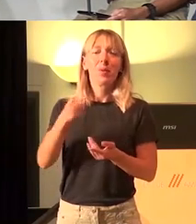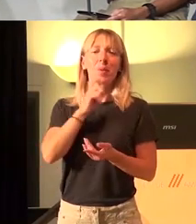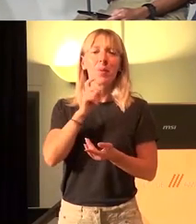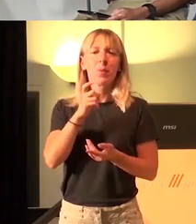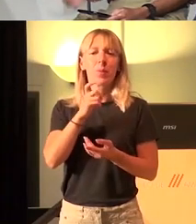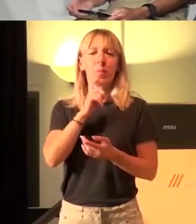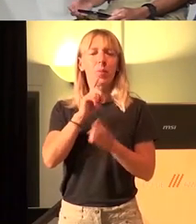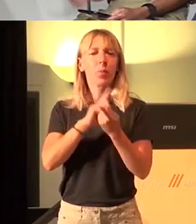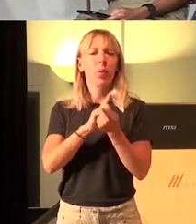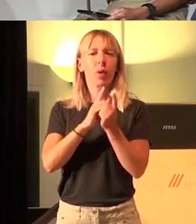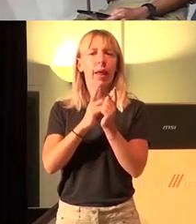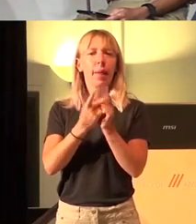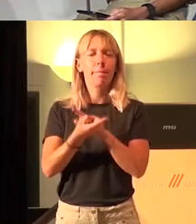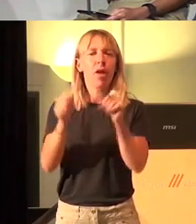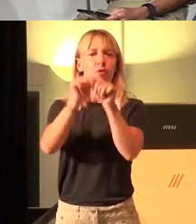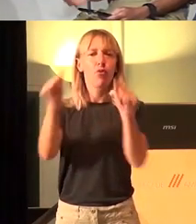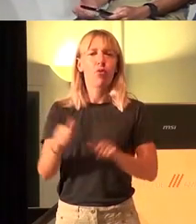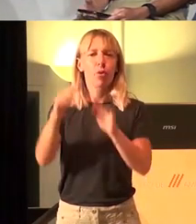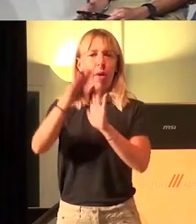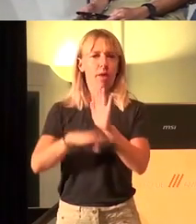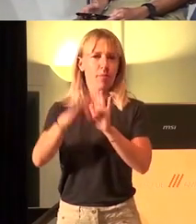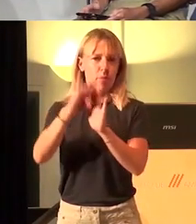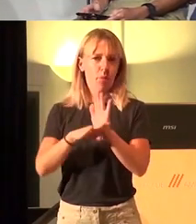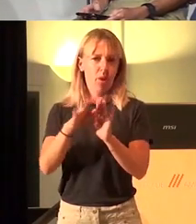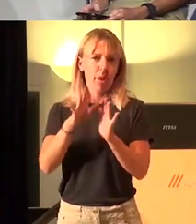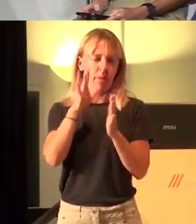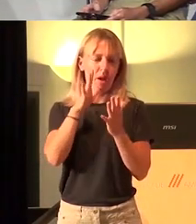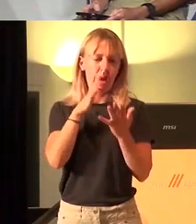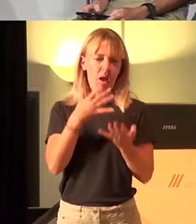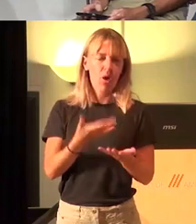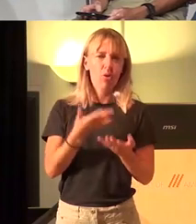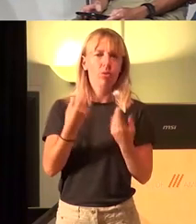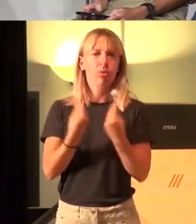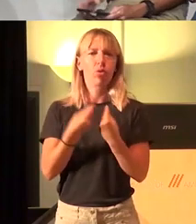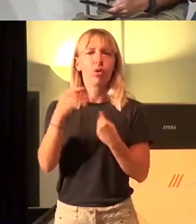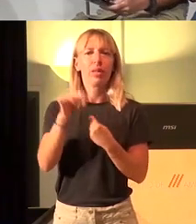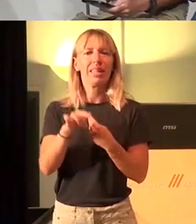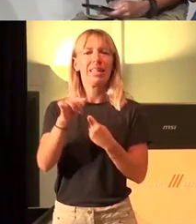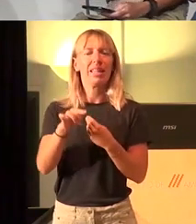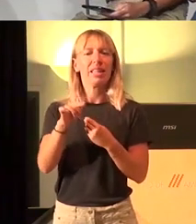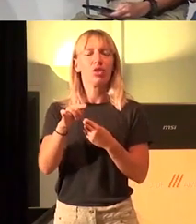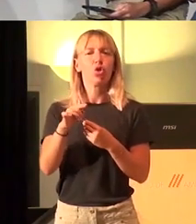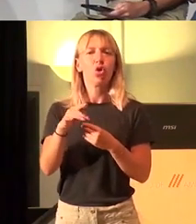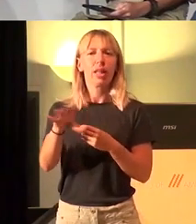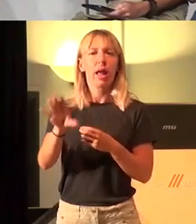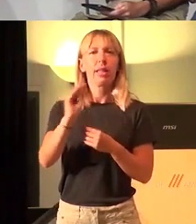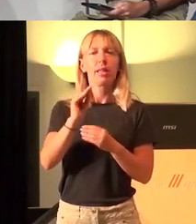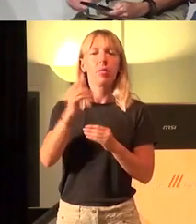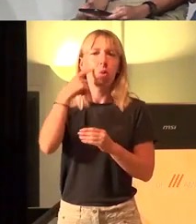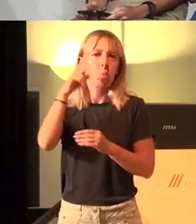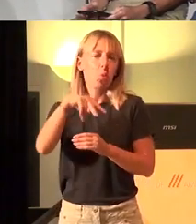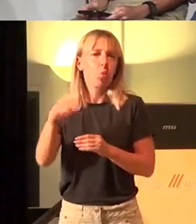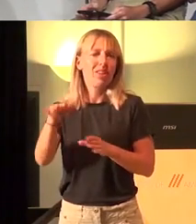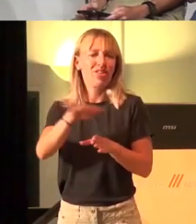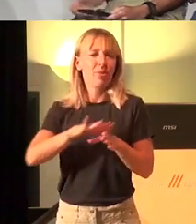¿cómo ha cambiado la manera de programar que tenéis con este y de entender vuestro propio museo y vuestro